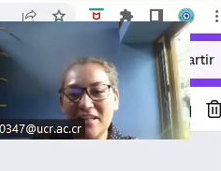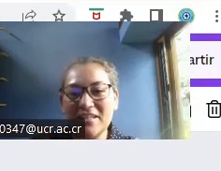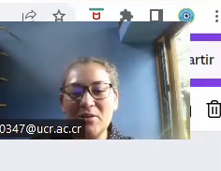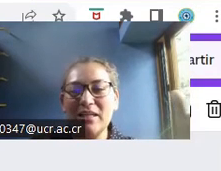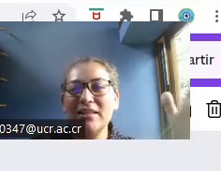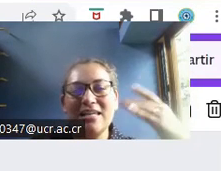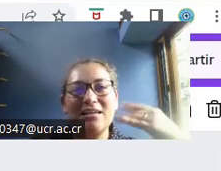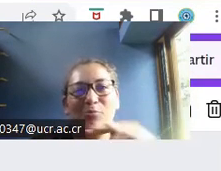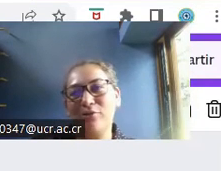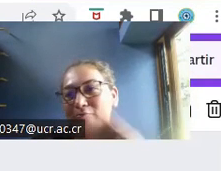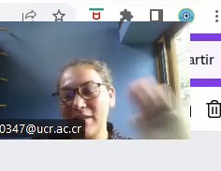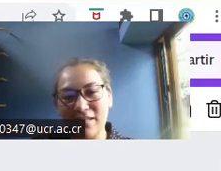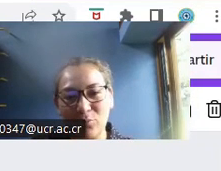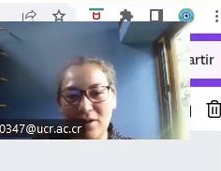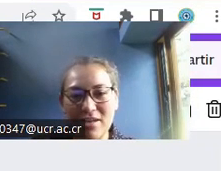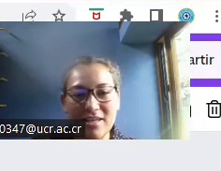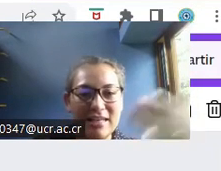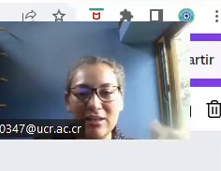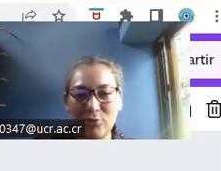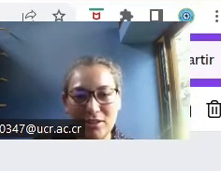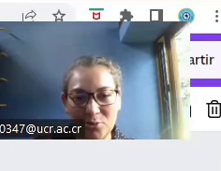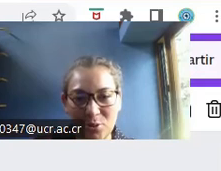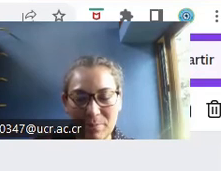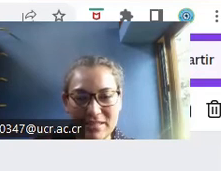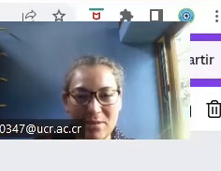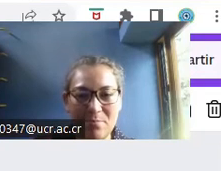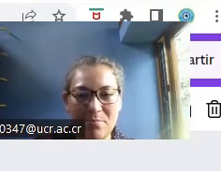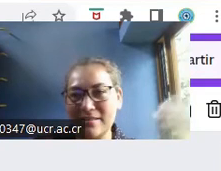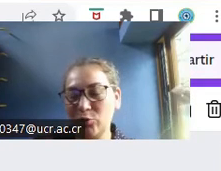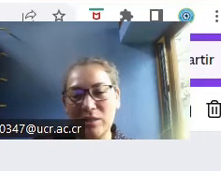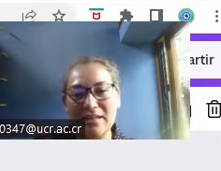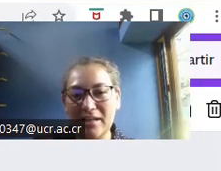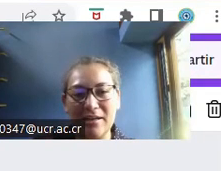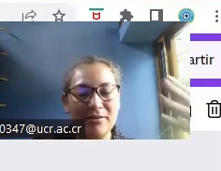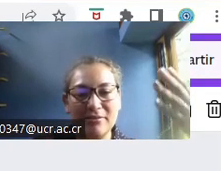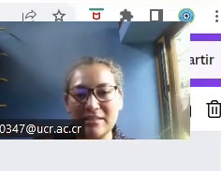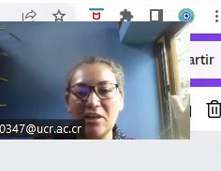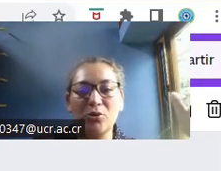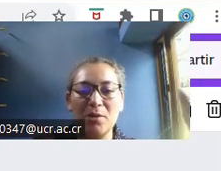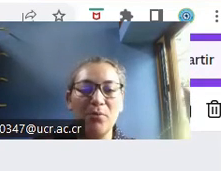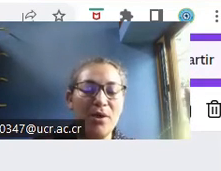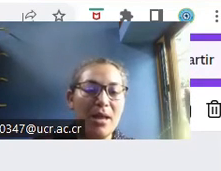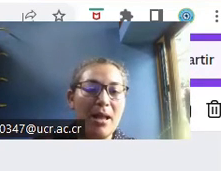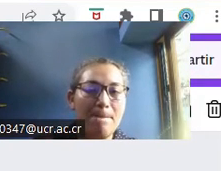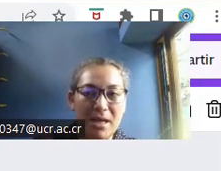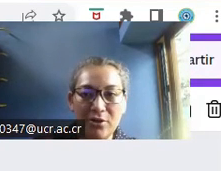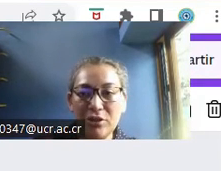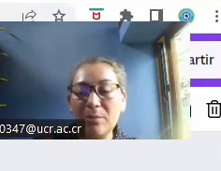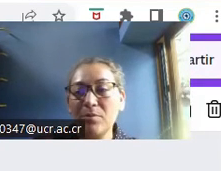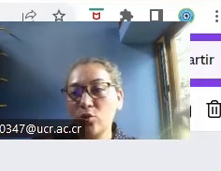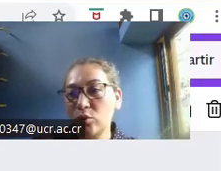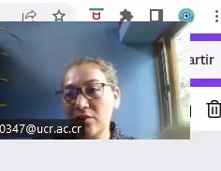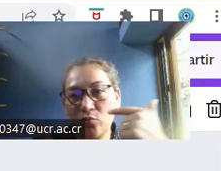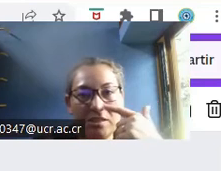importante tenerla? Y está barata. Y bueno, me salvó la vida y es la que utilizo ahora para siempre y se actualiza cada cierto tiempo.